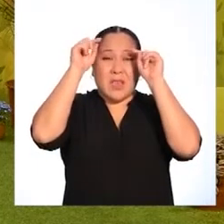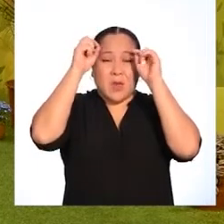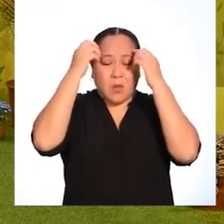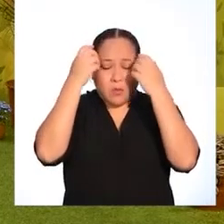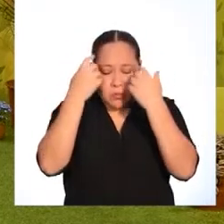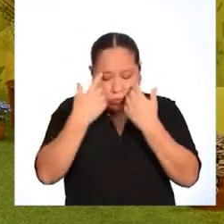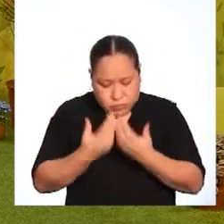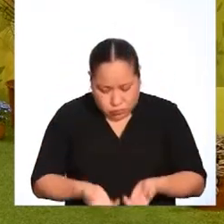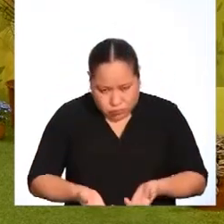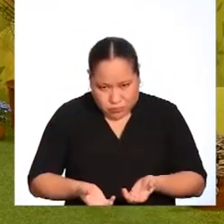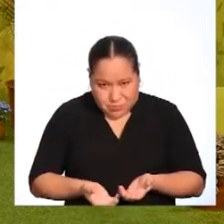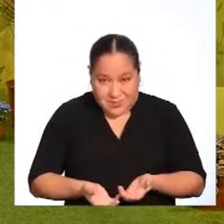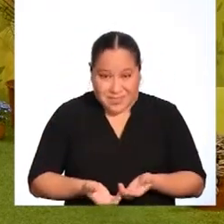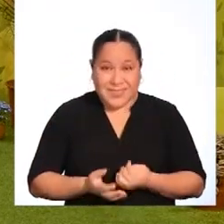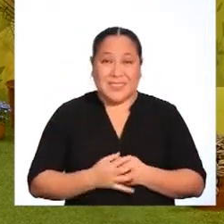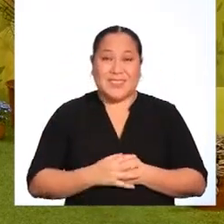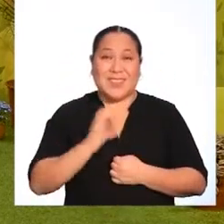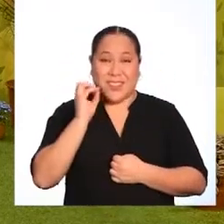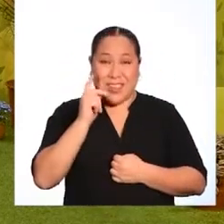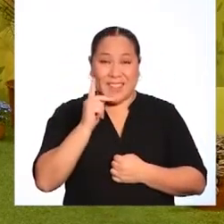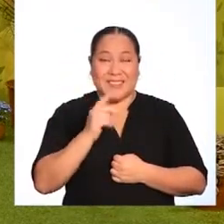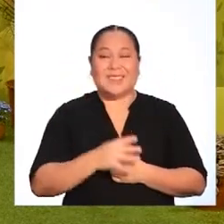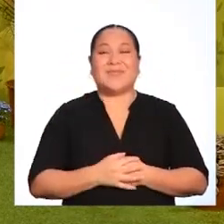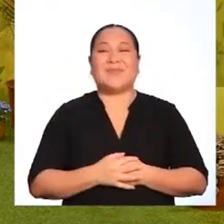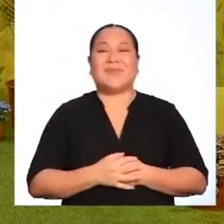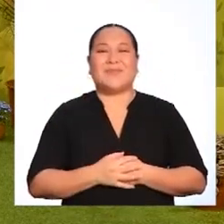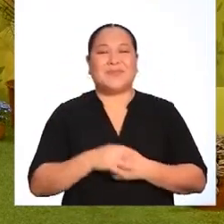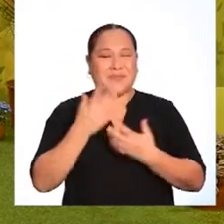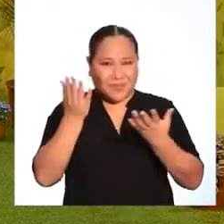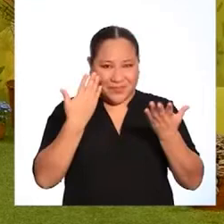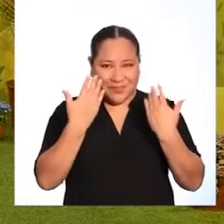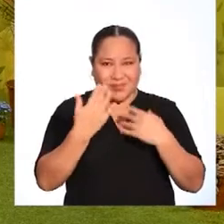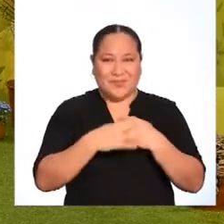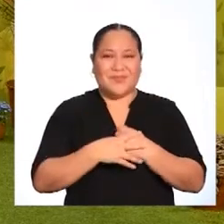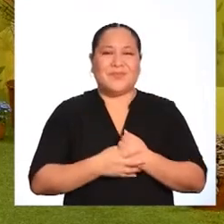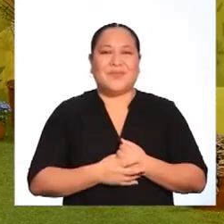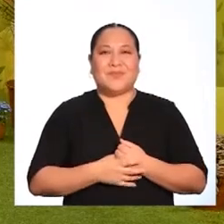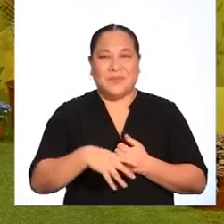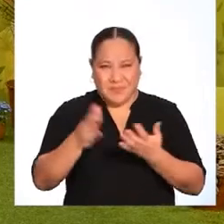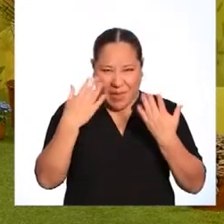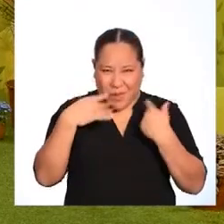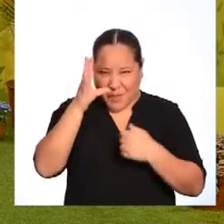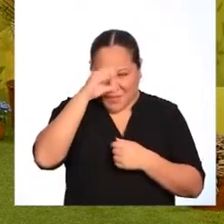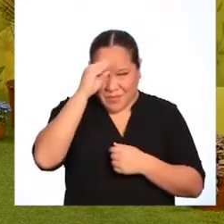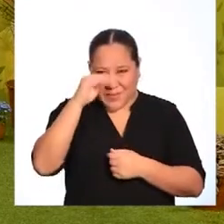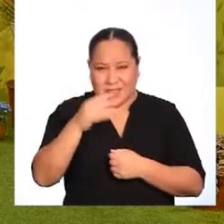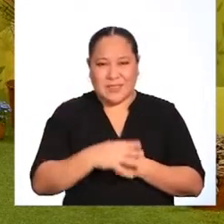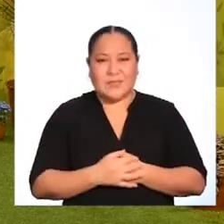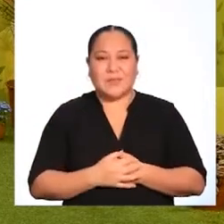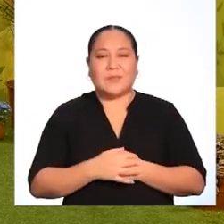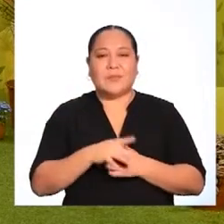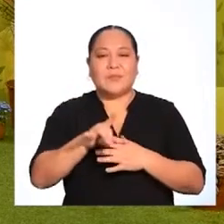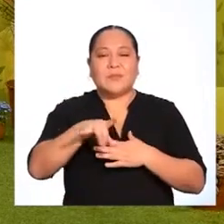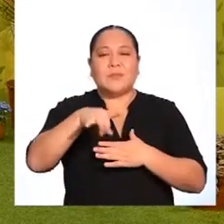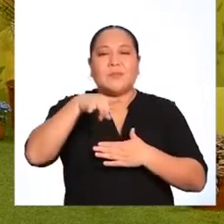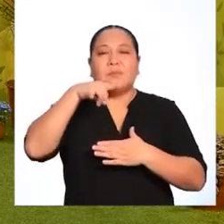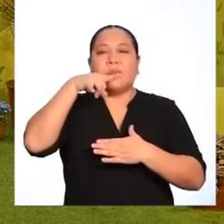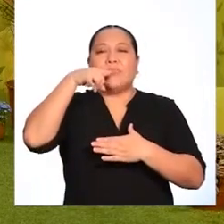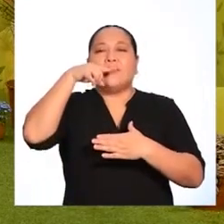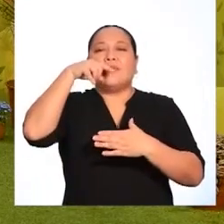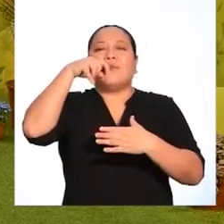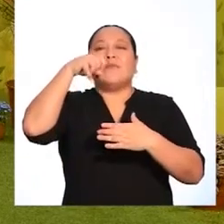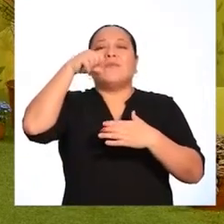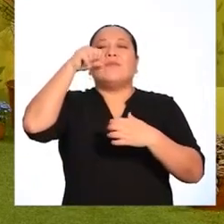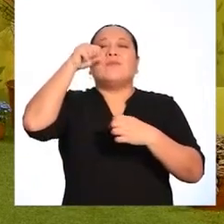muy arriba y después hacia adelante si vamos a hacerlo vamos niñas niños con el